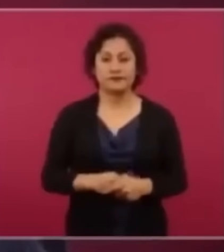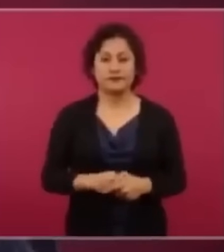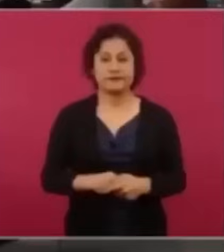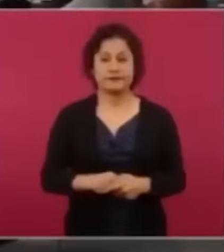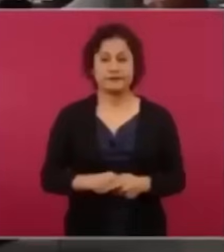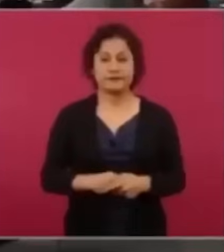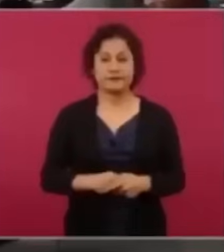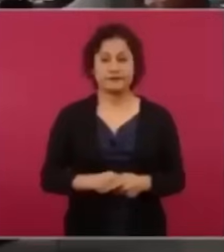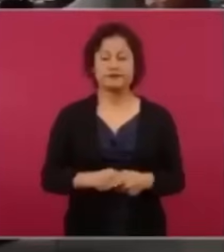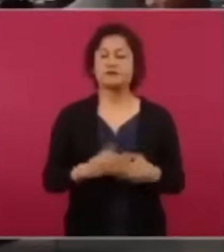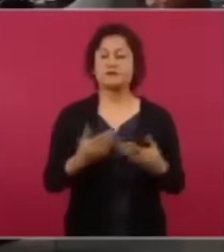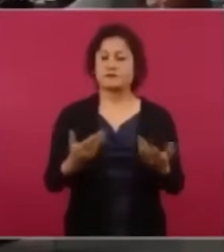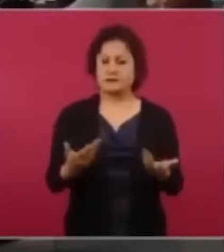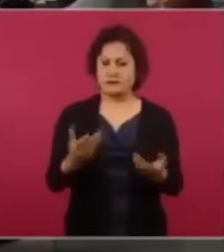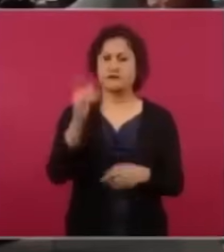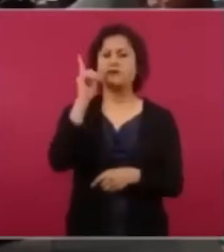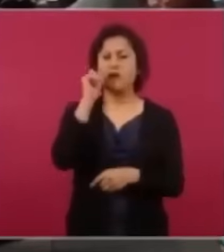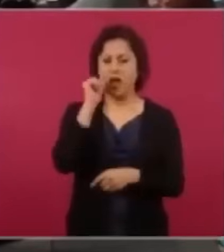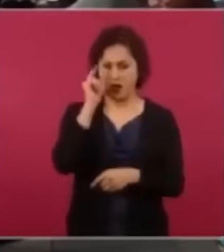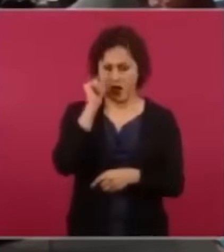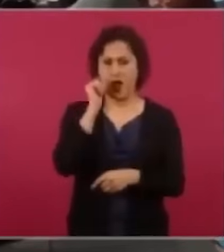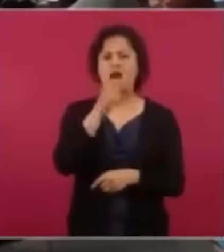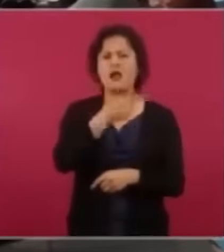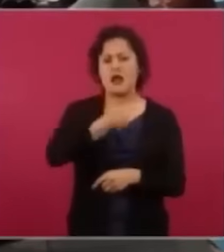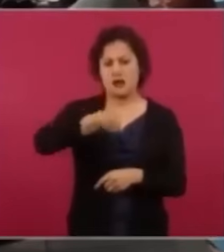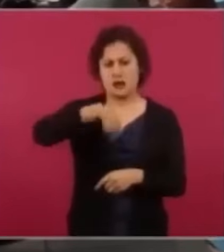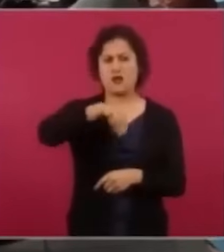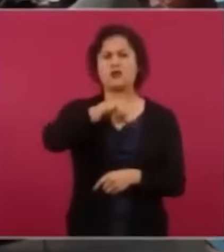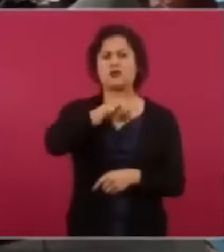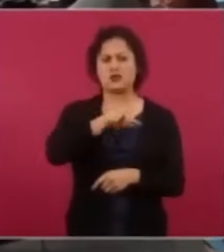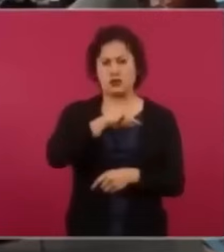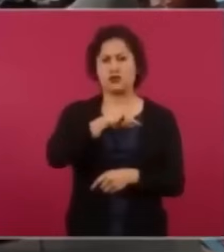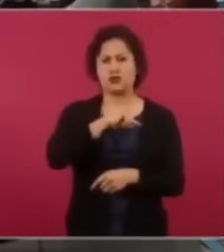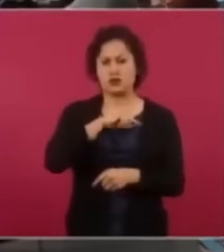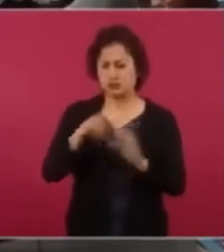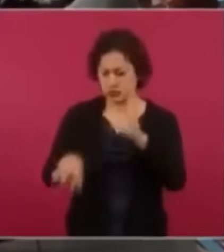Mañana lo que vamos a hacer es sacar lo que les daban de dinero,